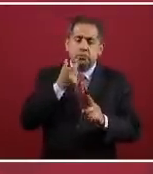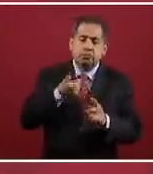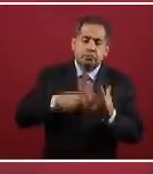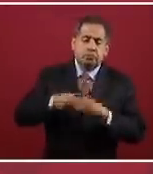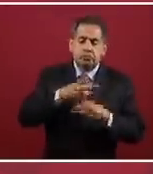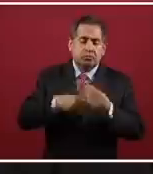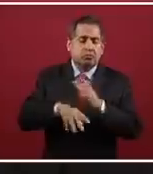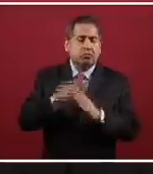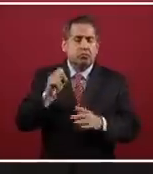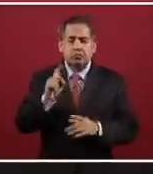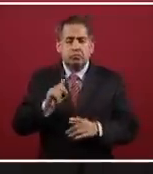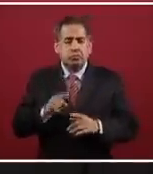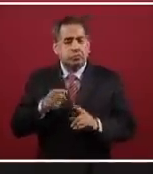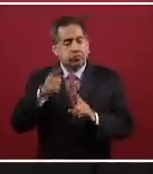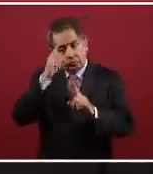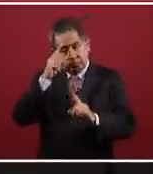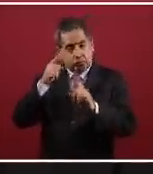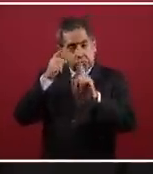sino es